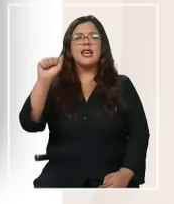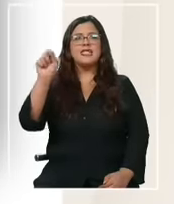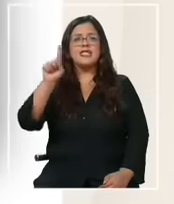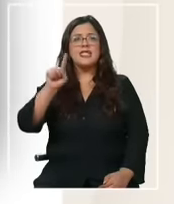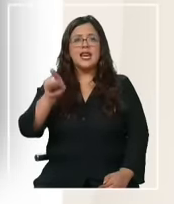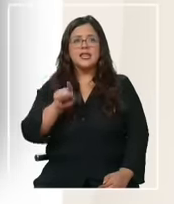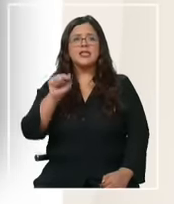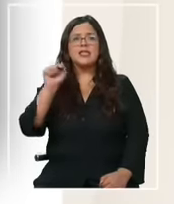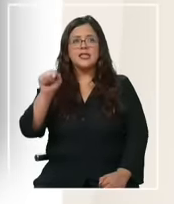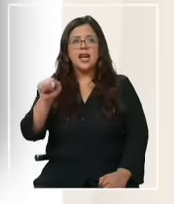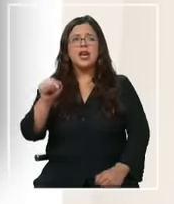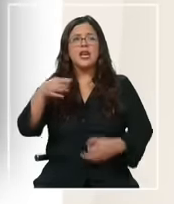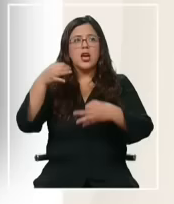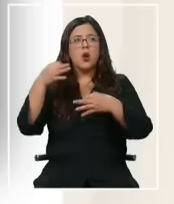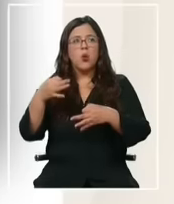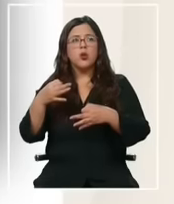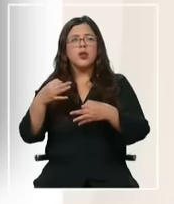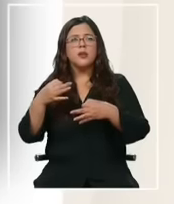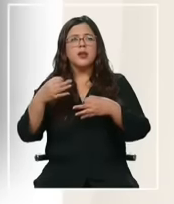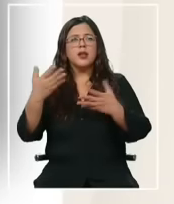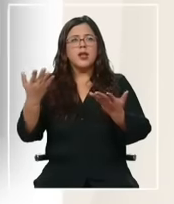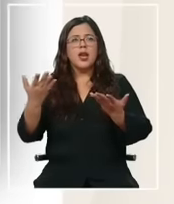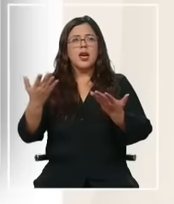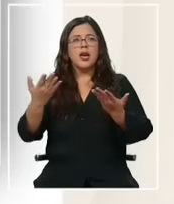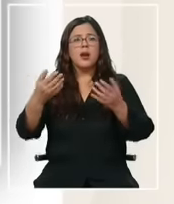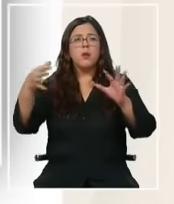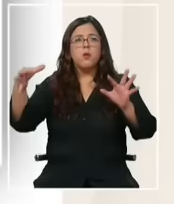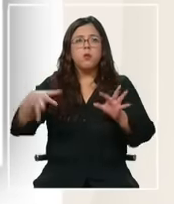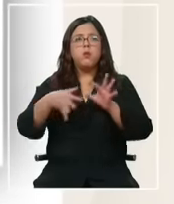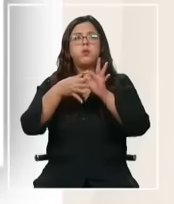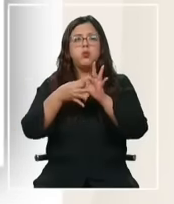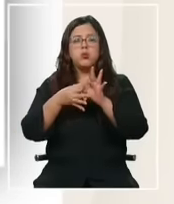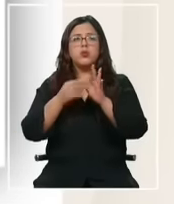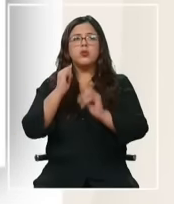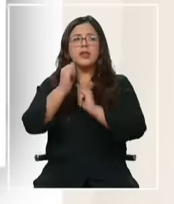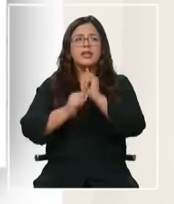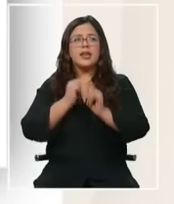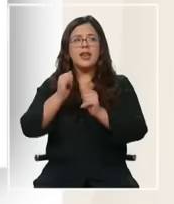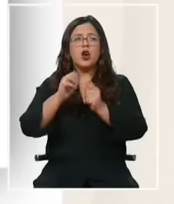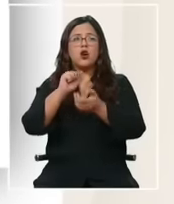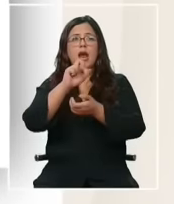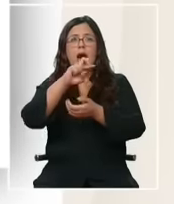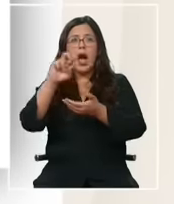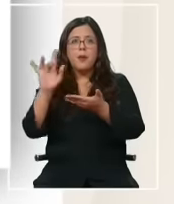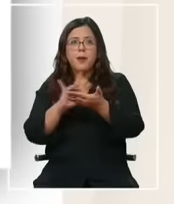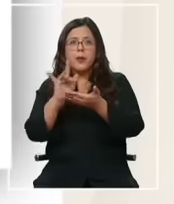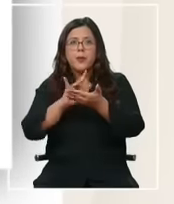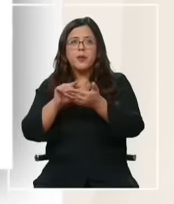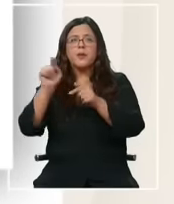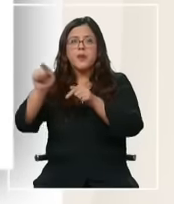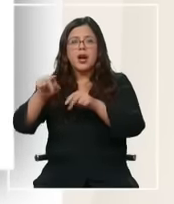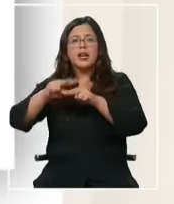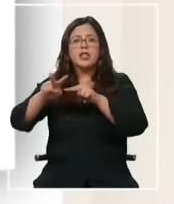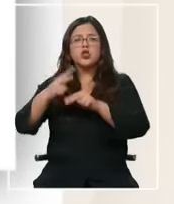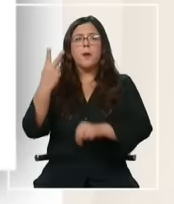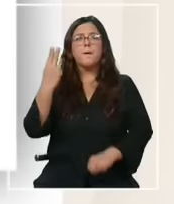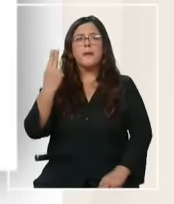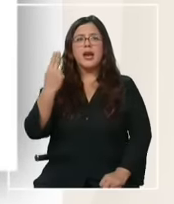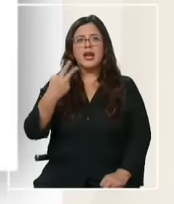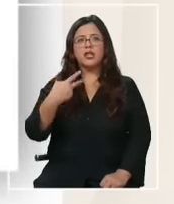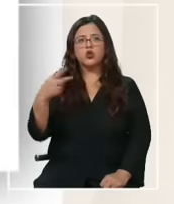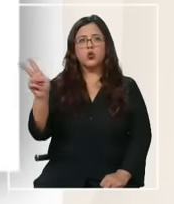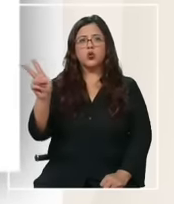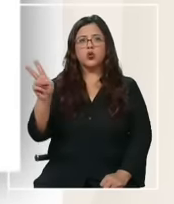lo que se ha determinado por las conexiones vía internet a una aplicación que desde ese país ha realizado su pareja con quien se